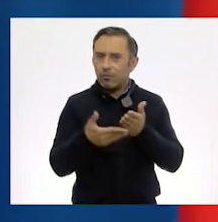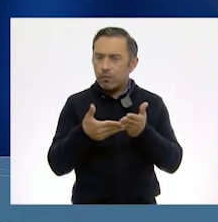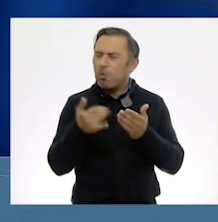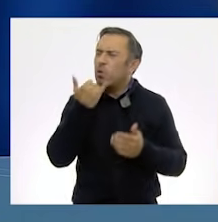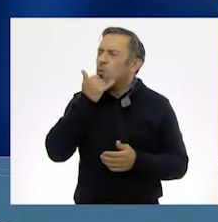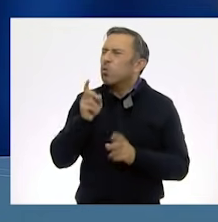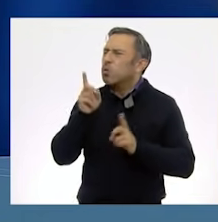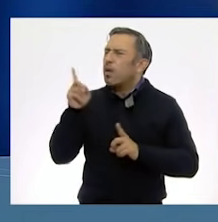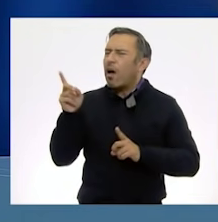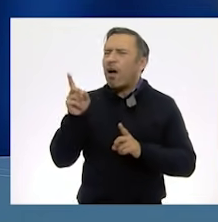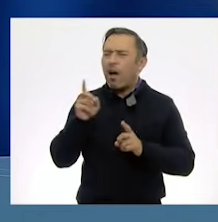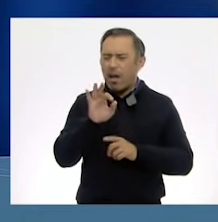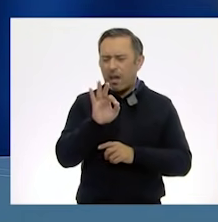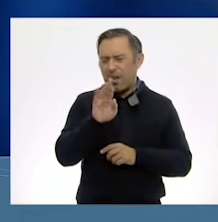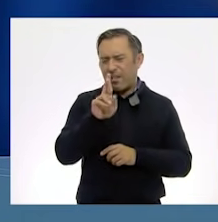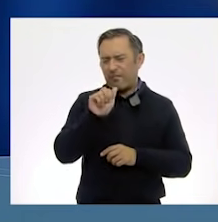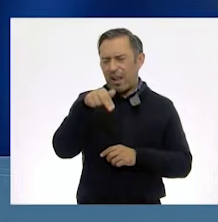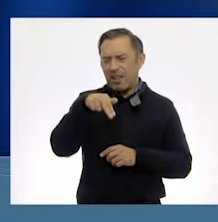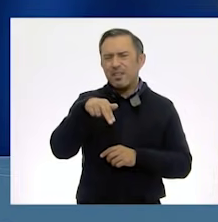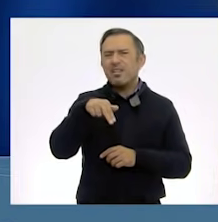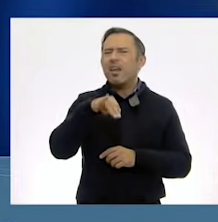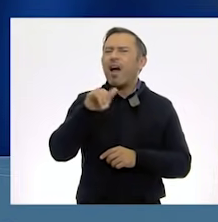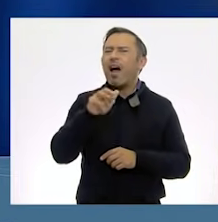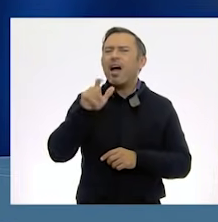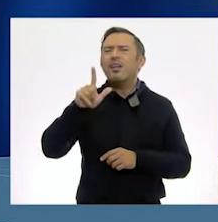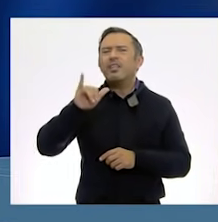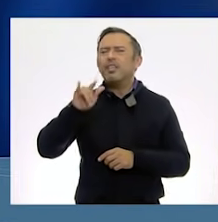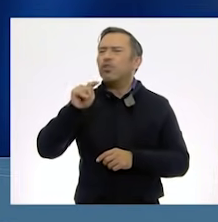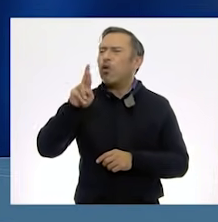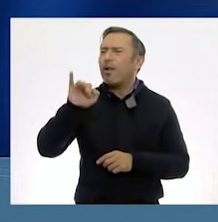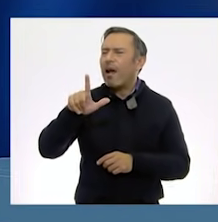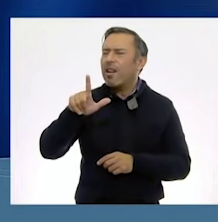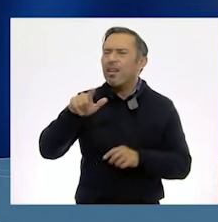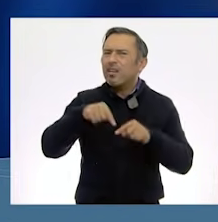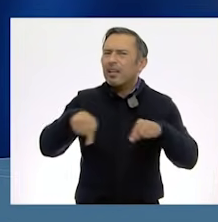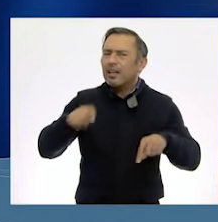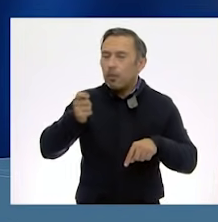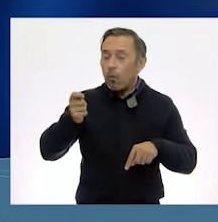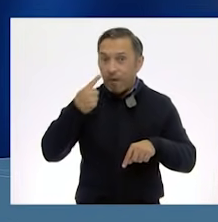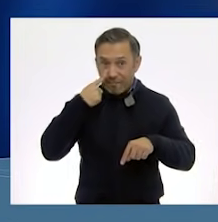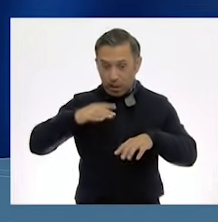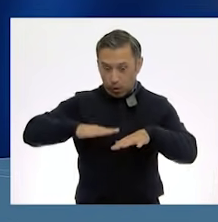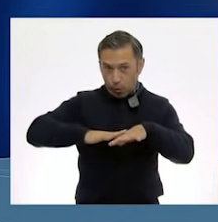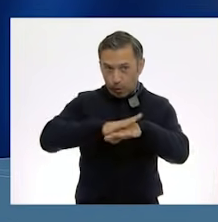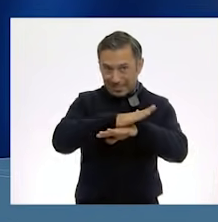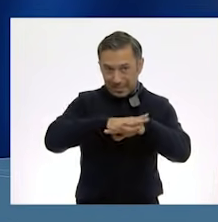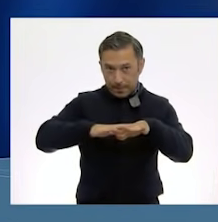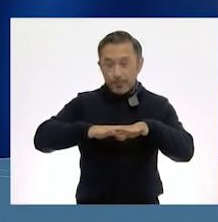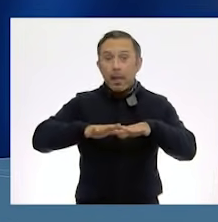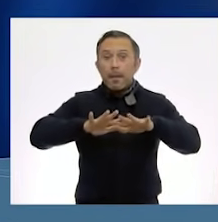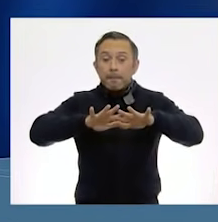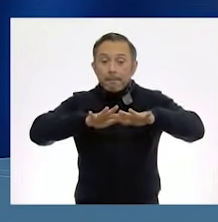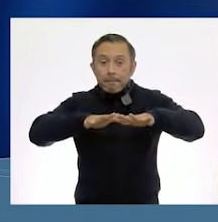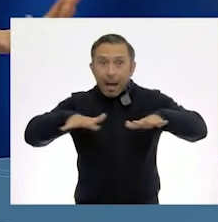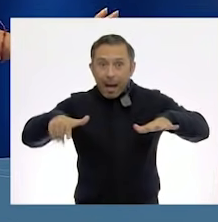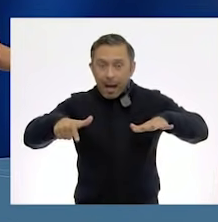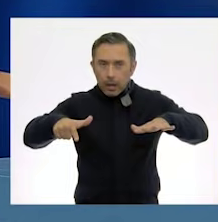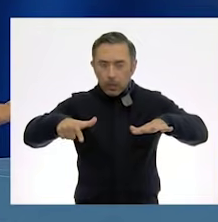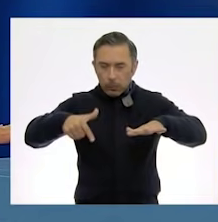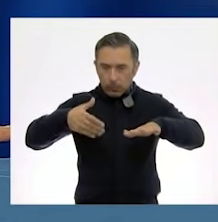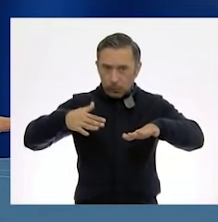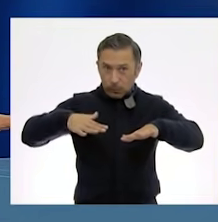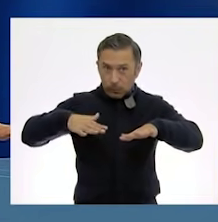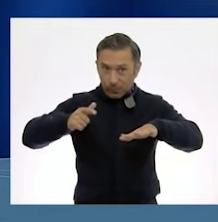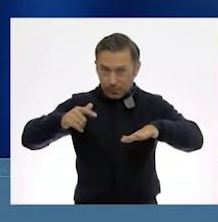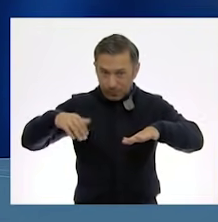litoral? Ah, pues mira, una franja litoral es la costa justo donde termina el mar e inician las grandes extensiones